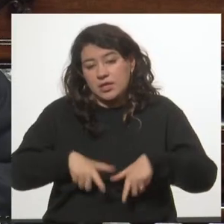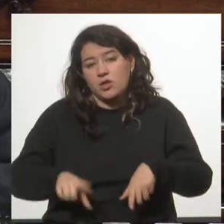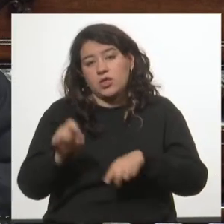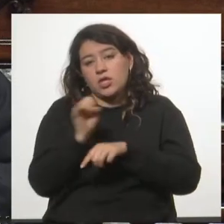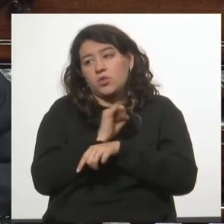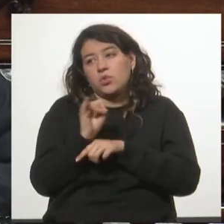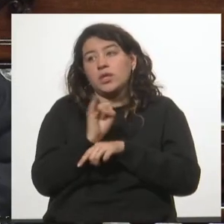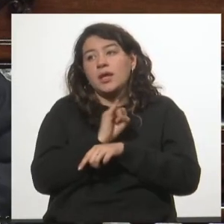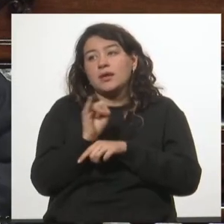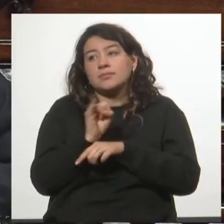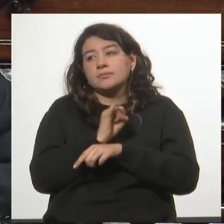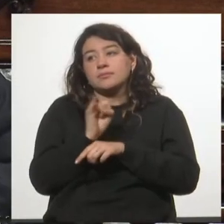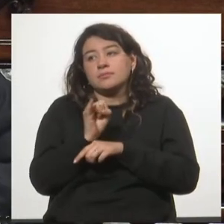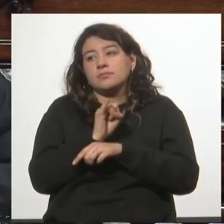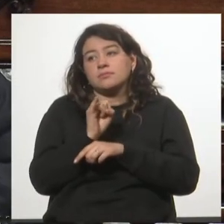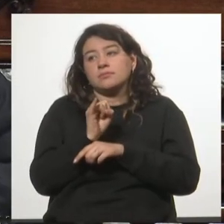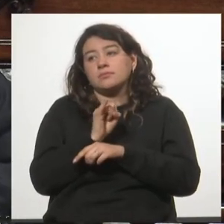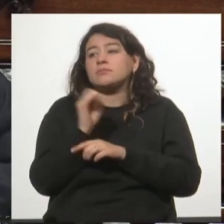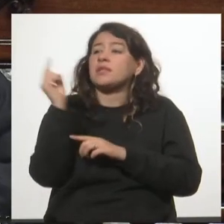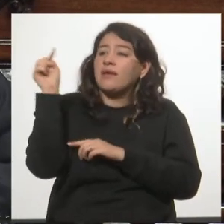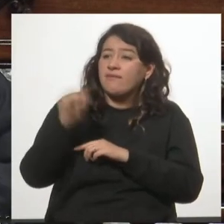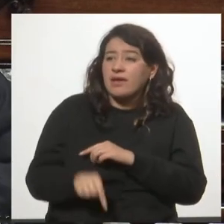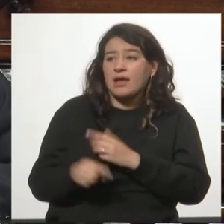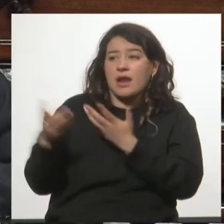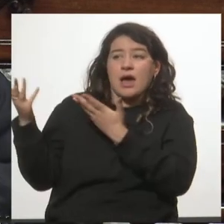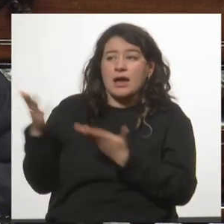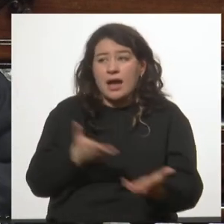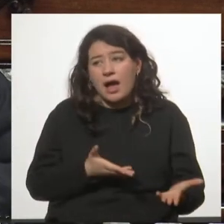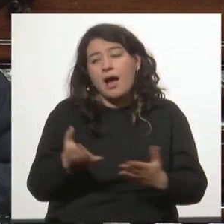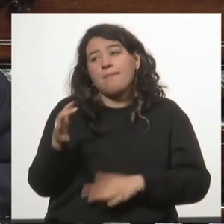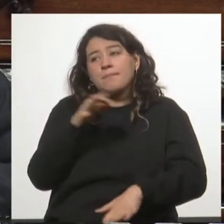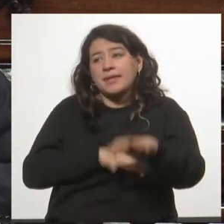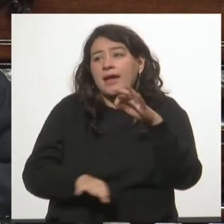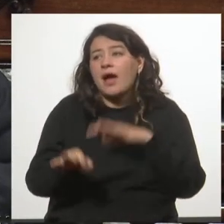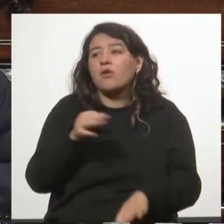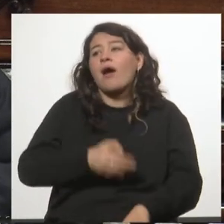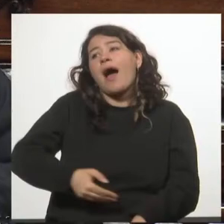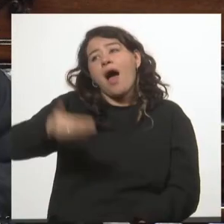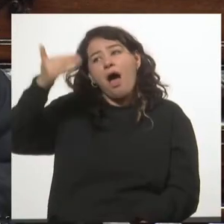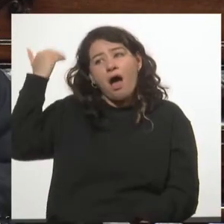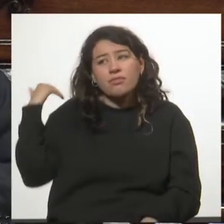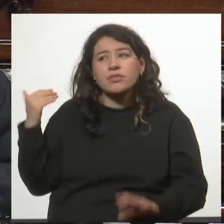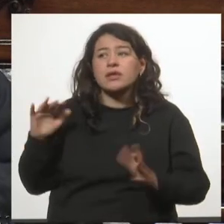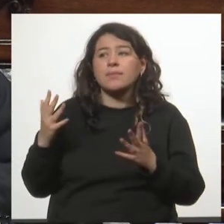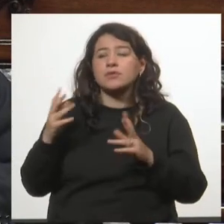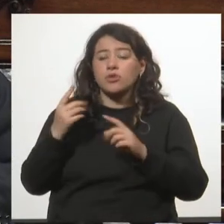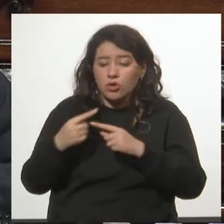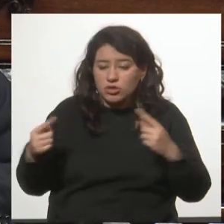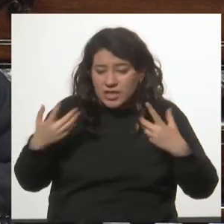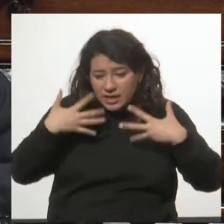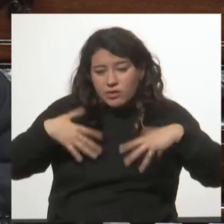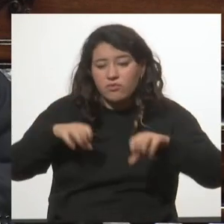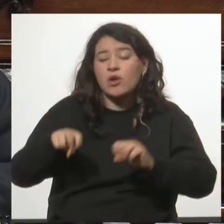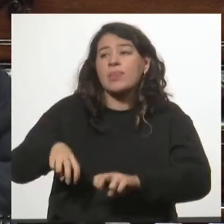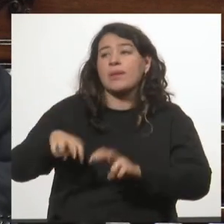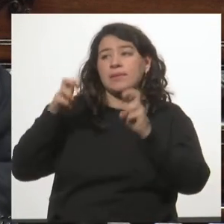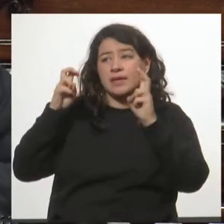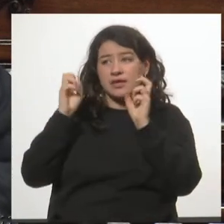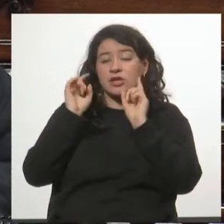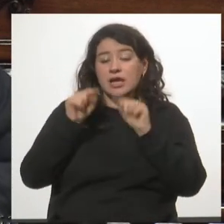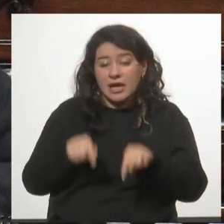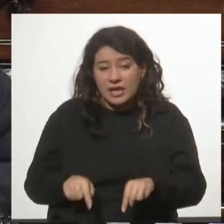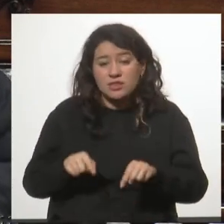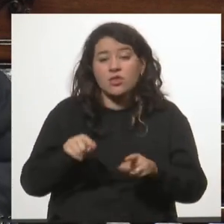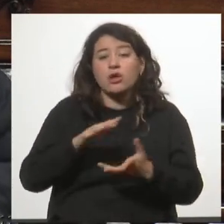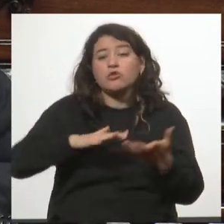industria que venga acá a dar detalle de todo lo que pasó de todo lo que se puede investigar y vaya que si este es un